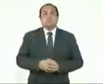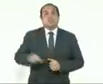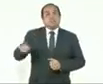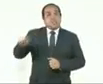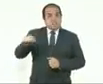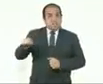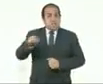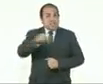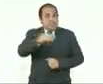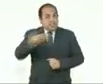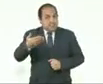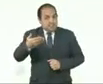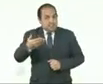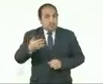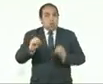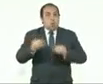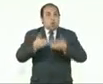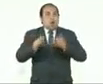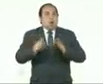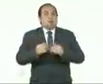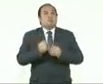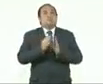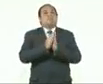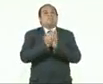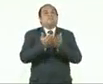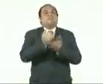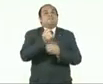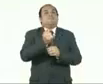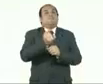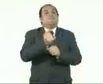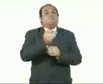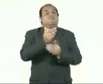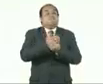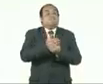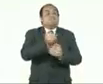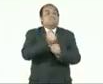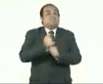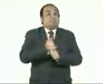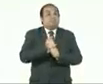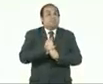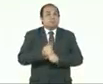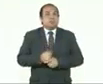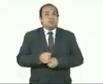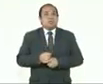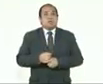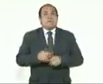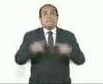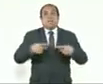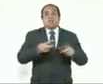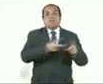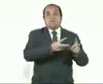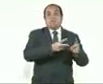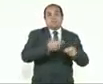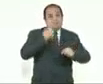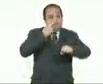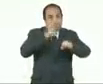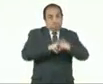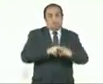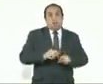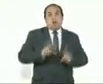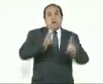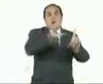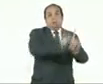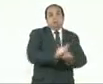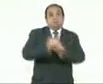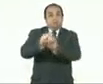reciba o abra las carpetas de investigación, persiga a los delincuentes. Hay un Estado de Derecho,